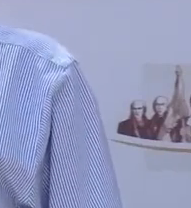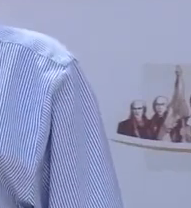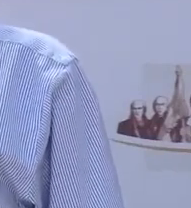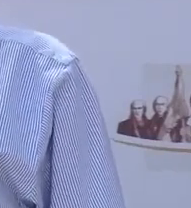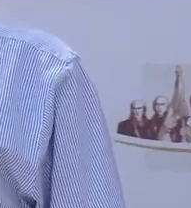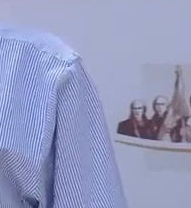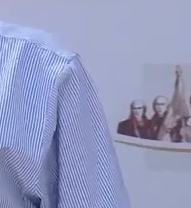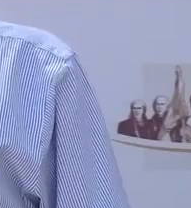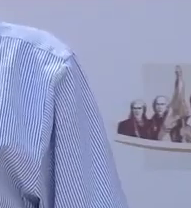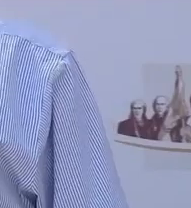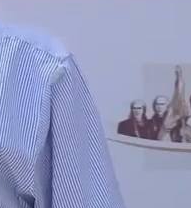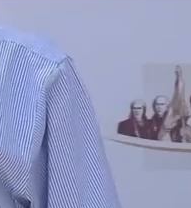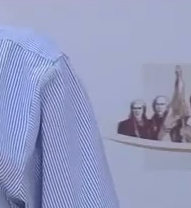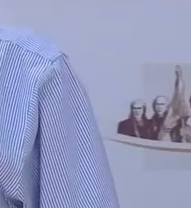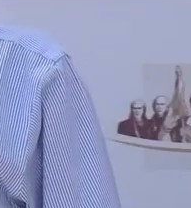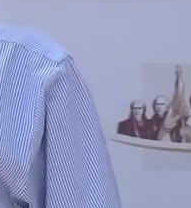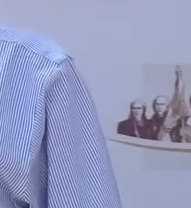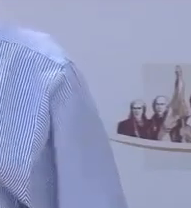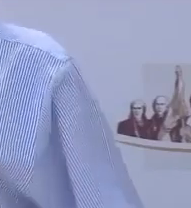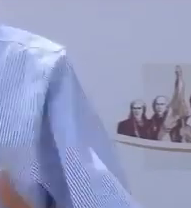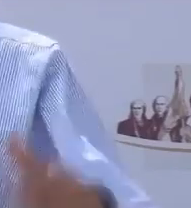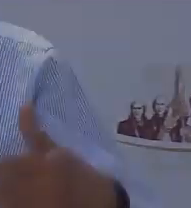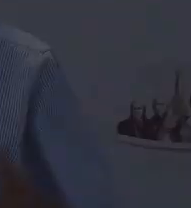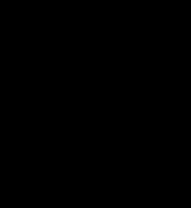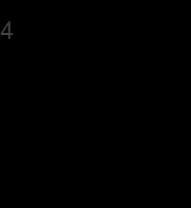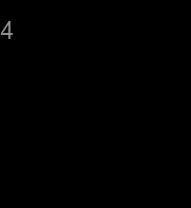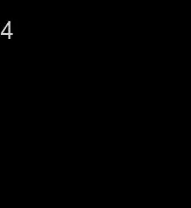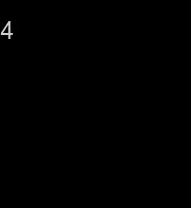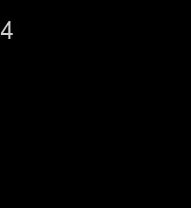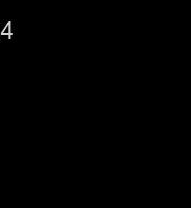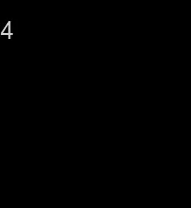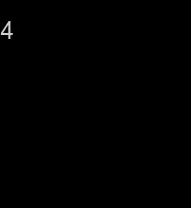antidemocráticos, pensando que ya los